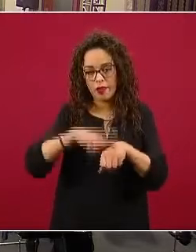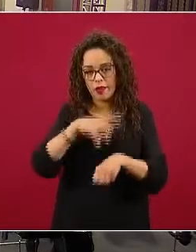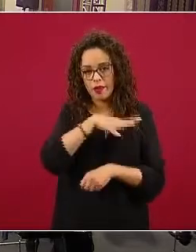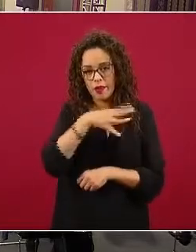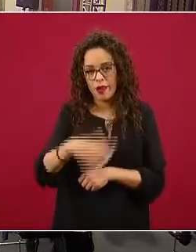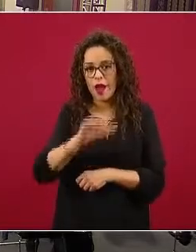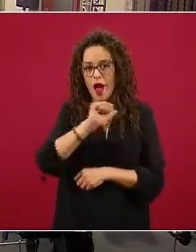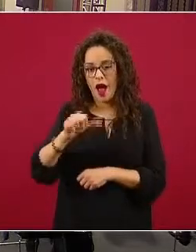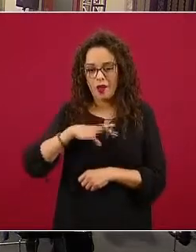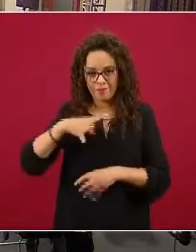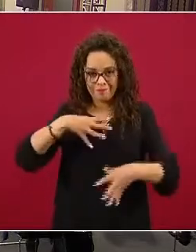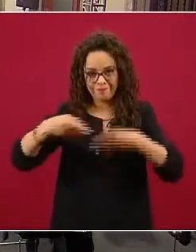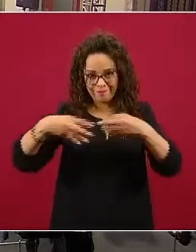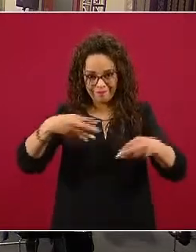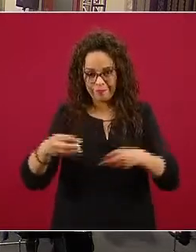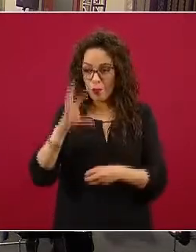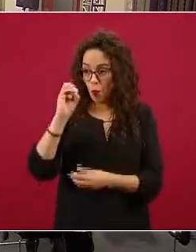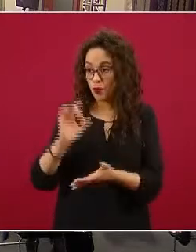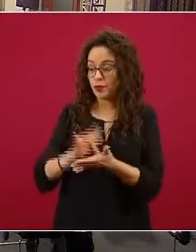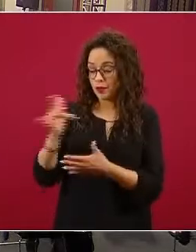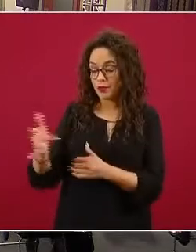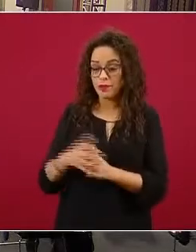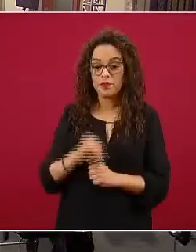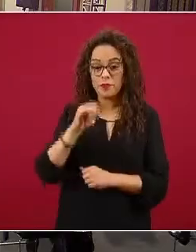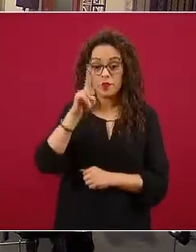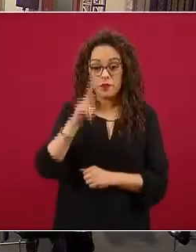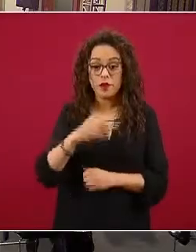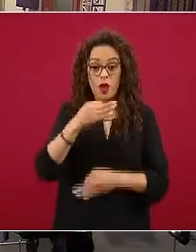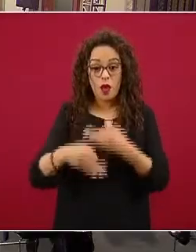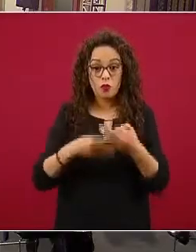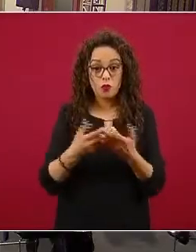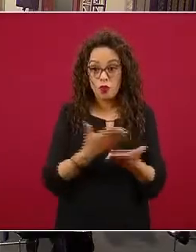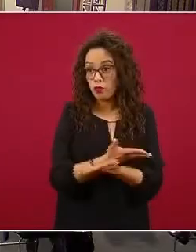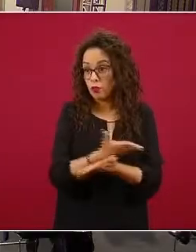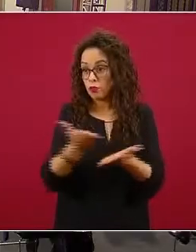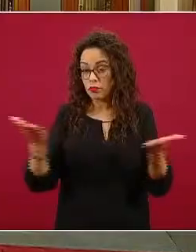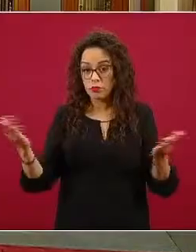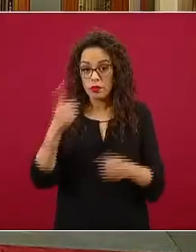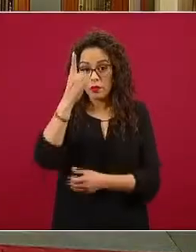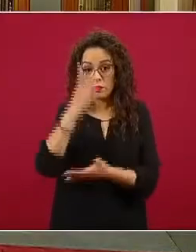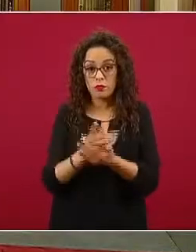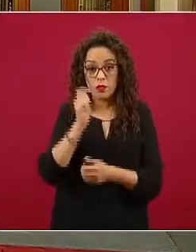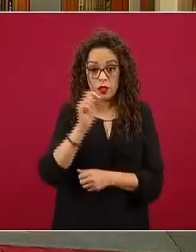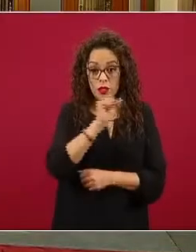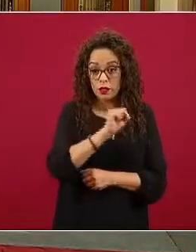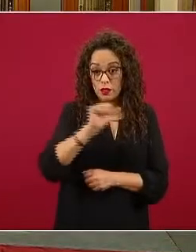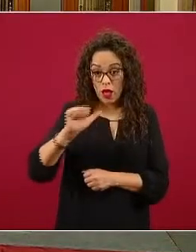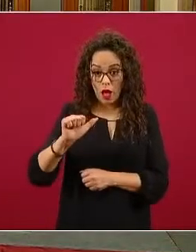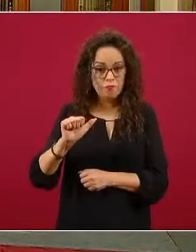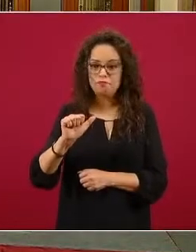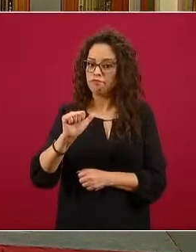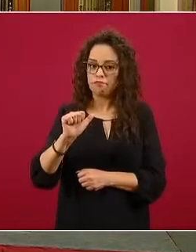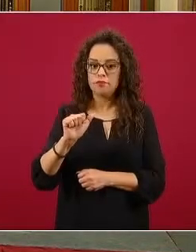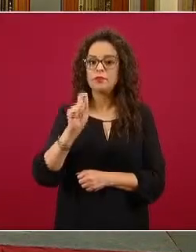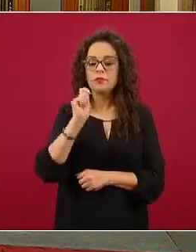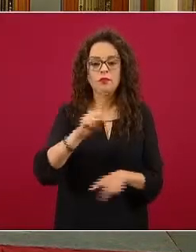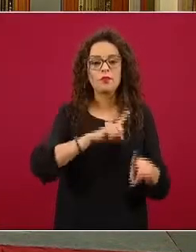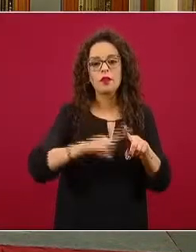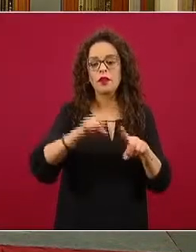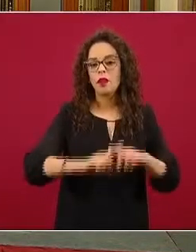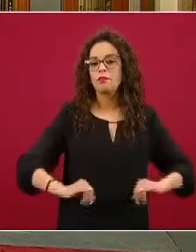Epidemiología. Y efectivamente le agradecemos a todas las compañeras y compañeros, no solamente de la Secretaría de Salud, sino de las